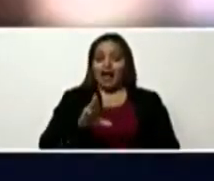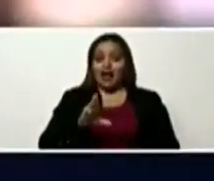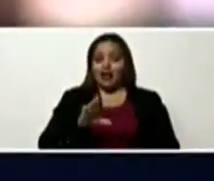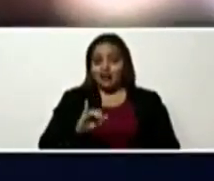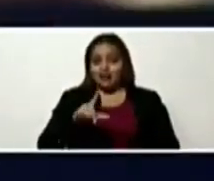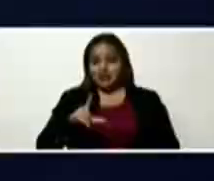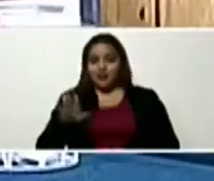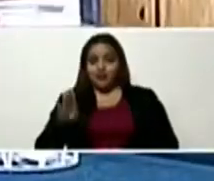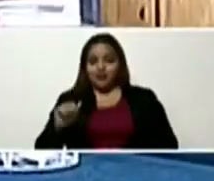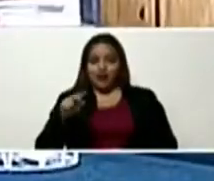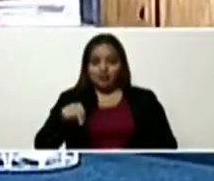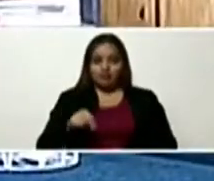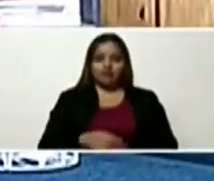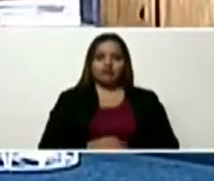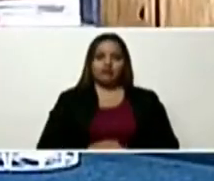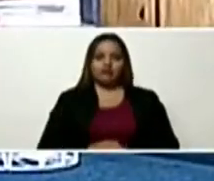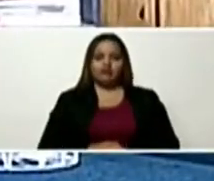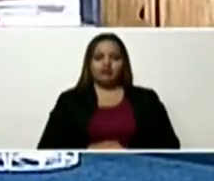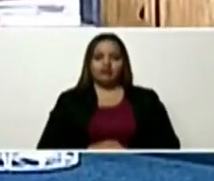Correcto.